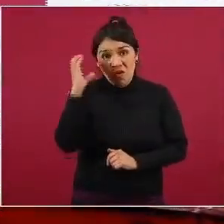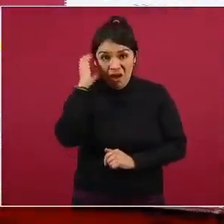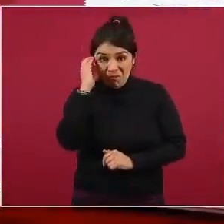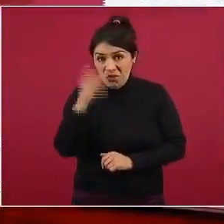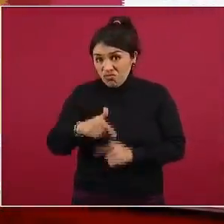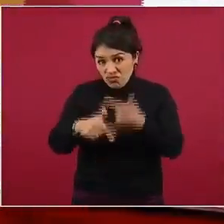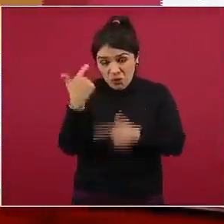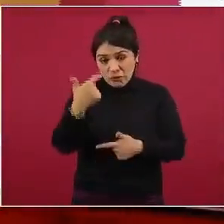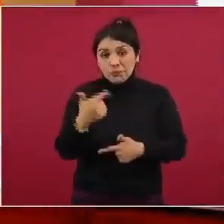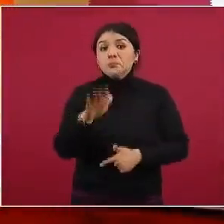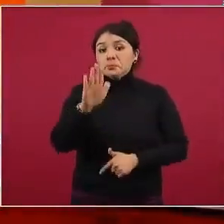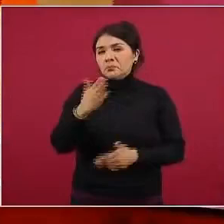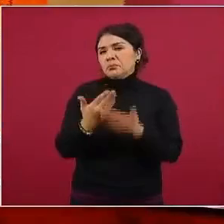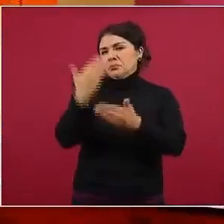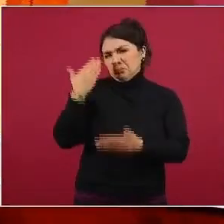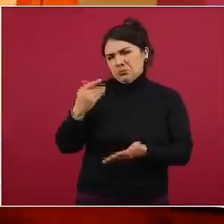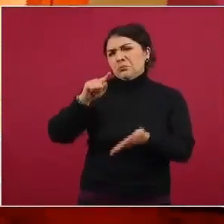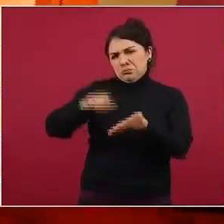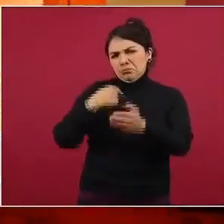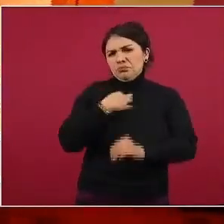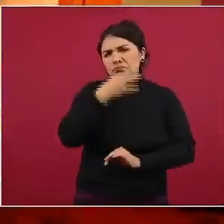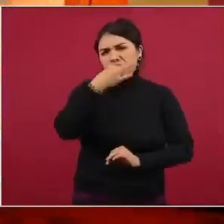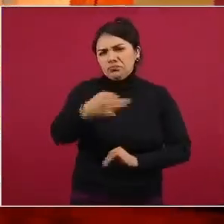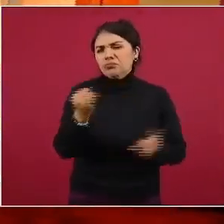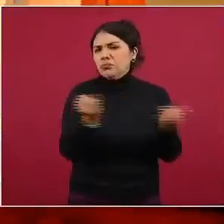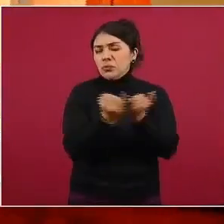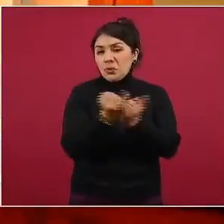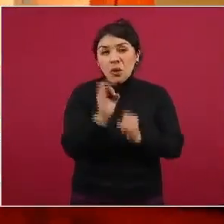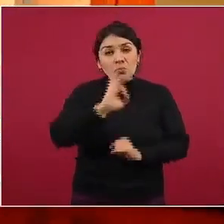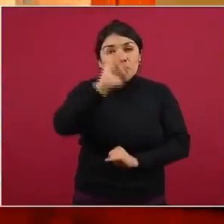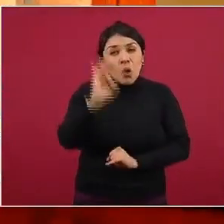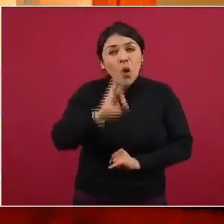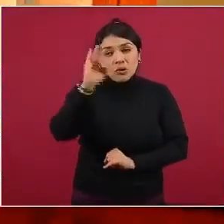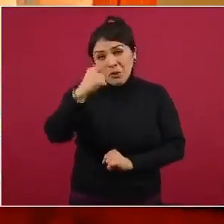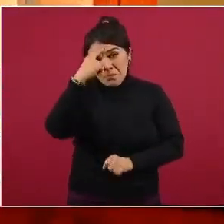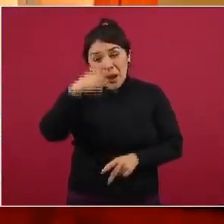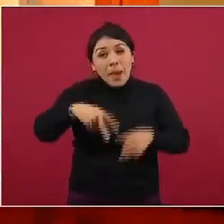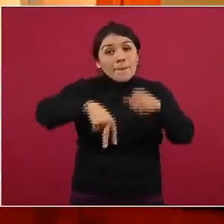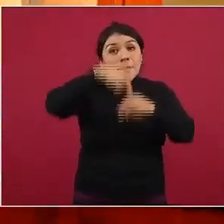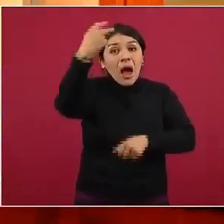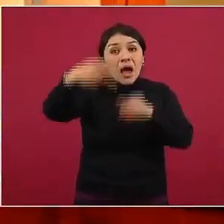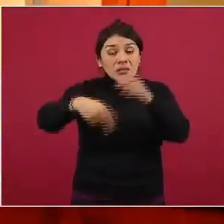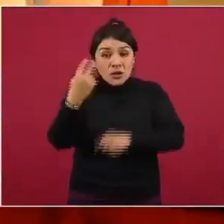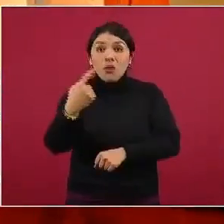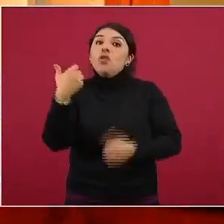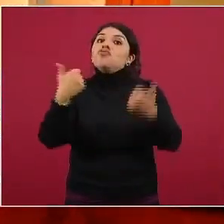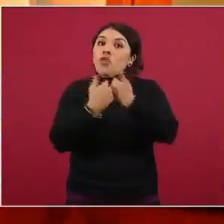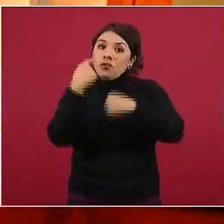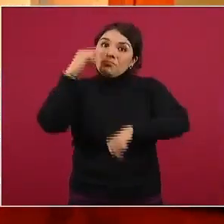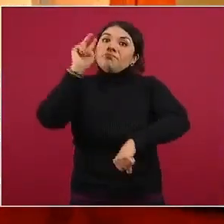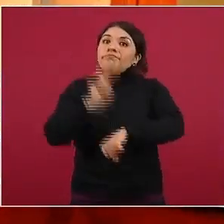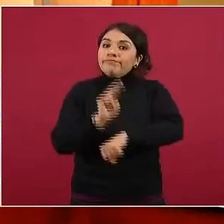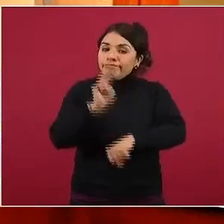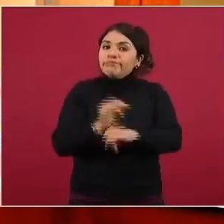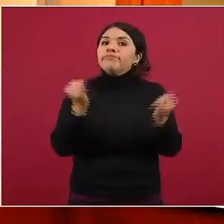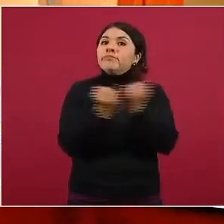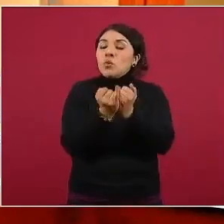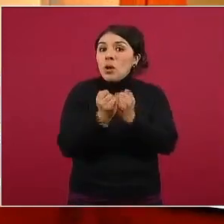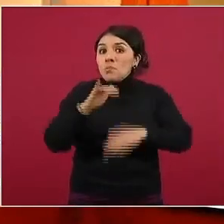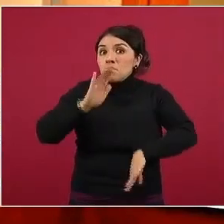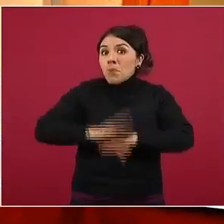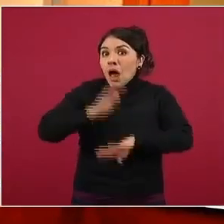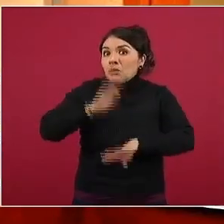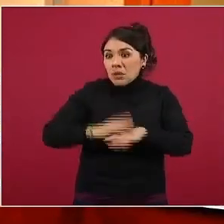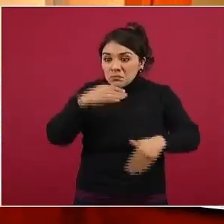también la vez pasada, este porcentaje de disponibilidad toma en cuenta, por un lado, el incremento